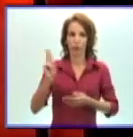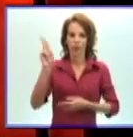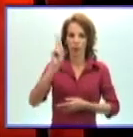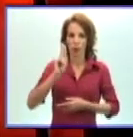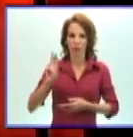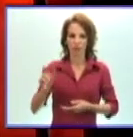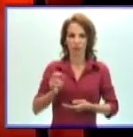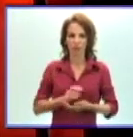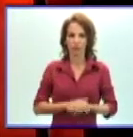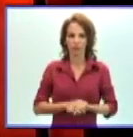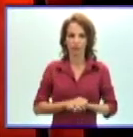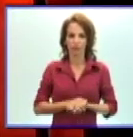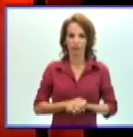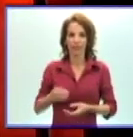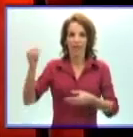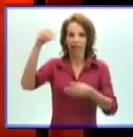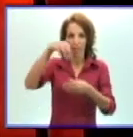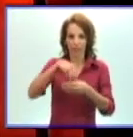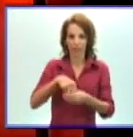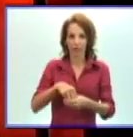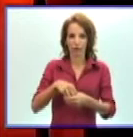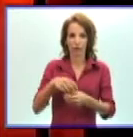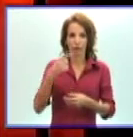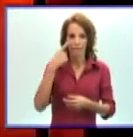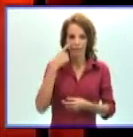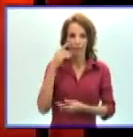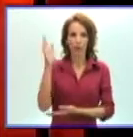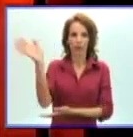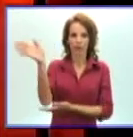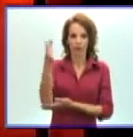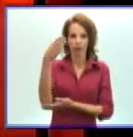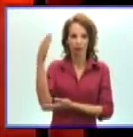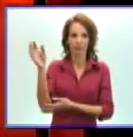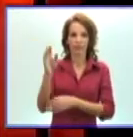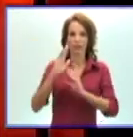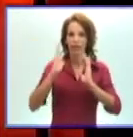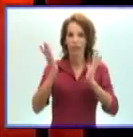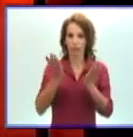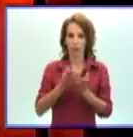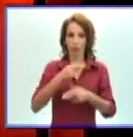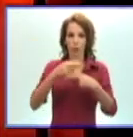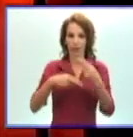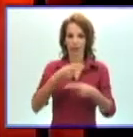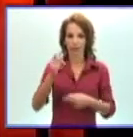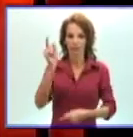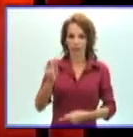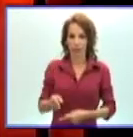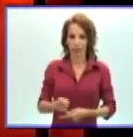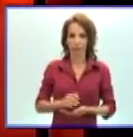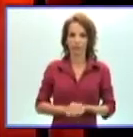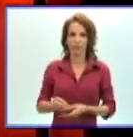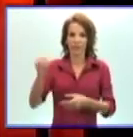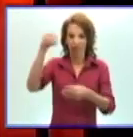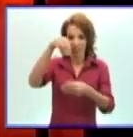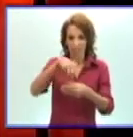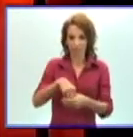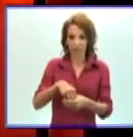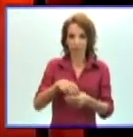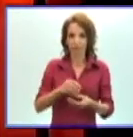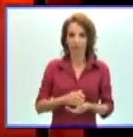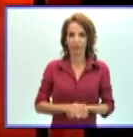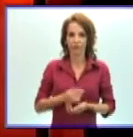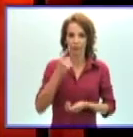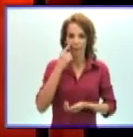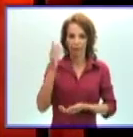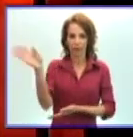que dentro se encuentra en la naturaleza y todo lo creado por el hombre. Dentro de este universo y esta